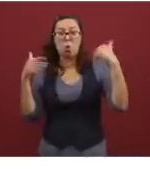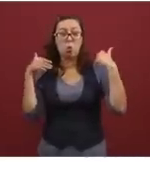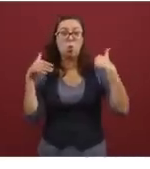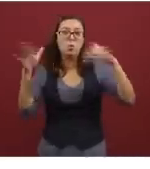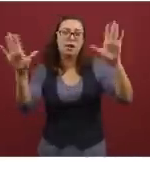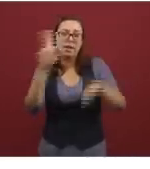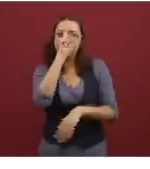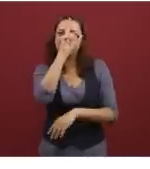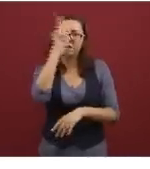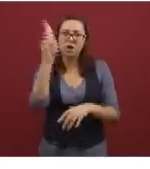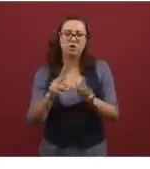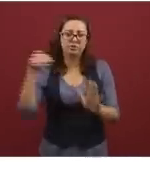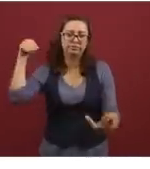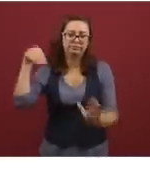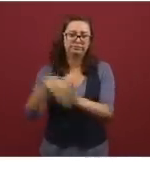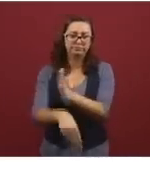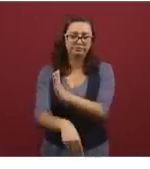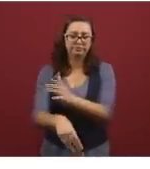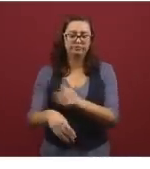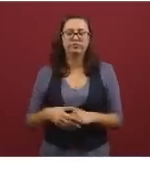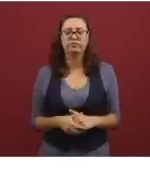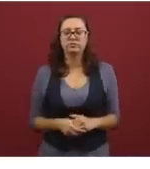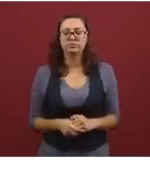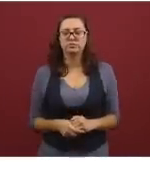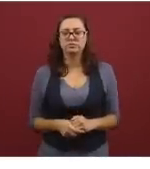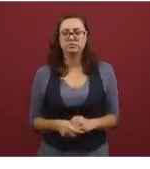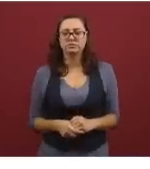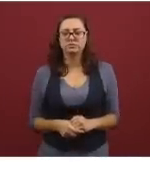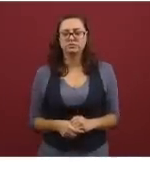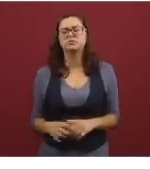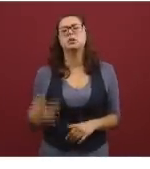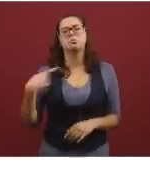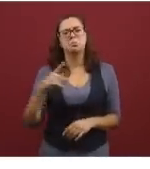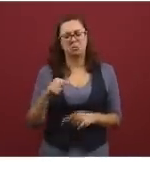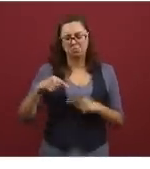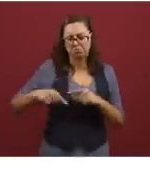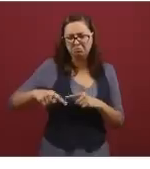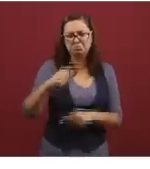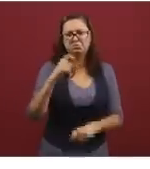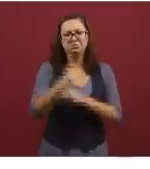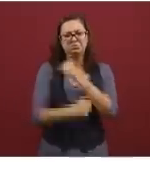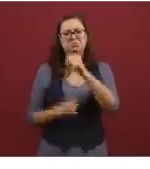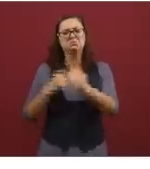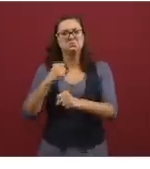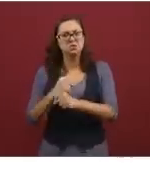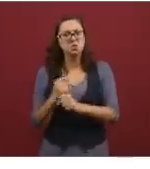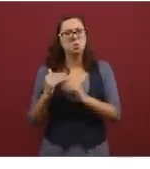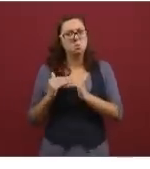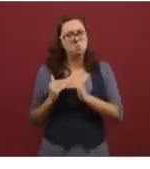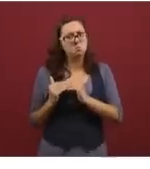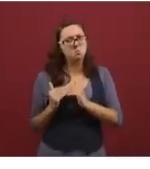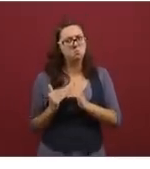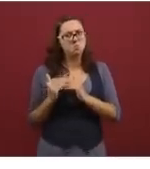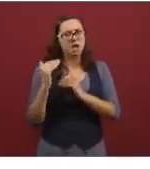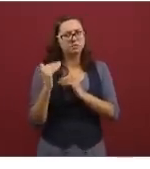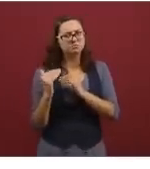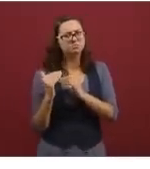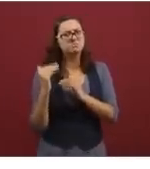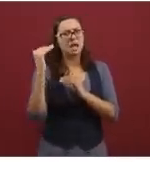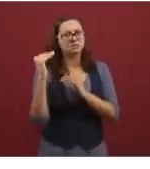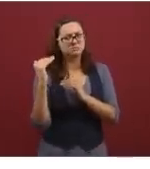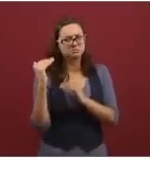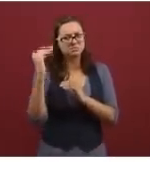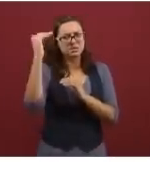producción. Bueno, pues subió la producción ligeramente a